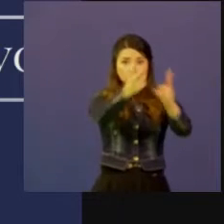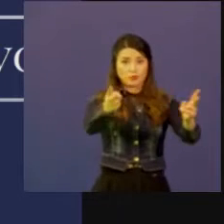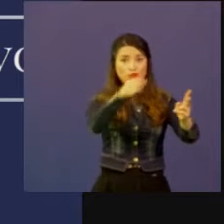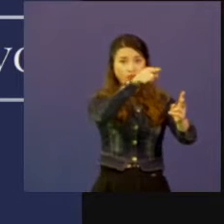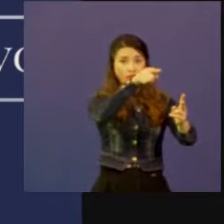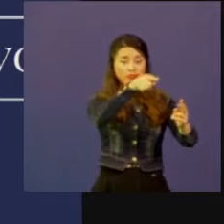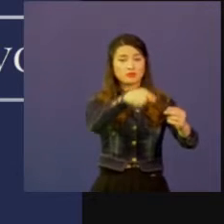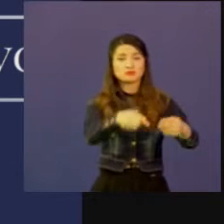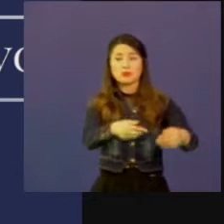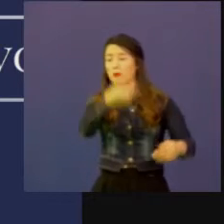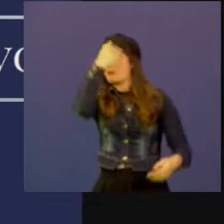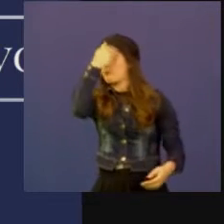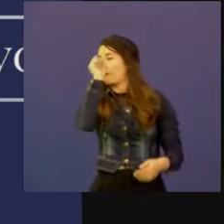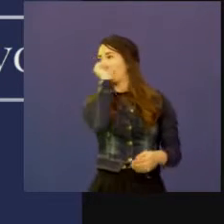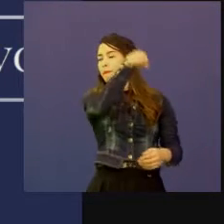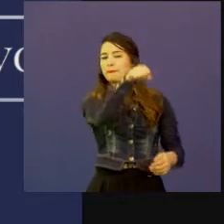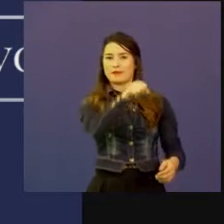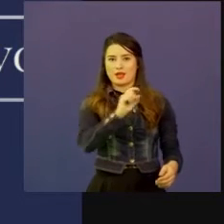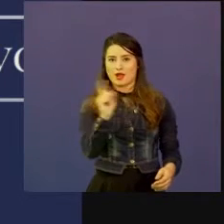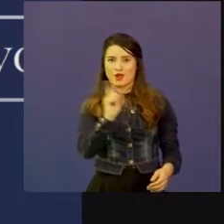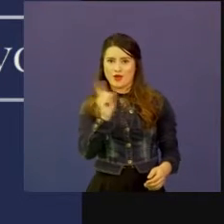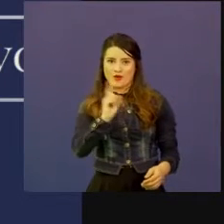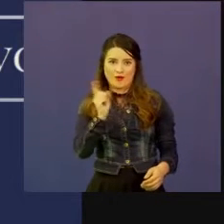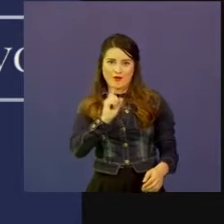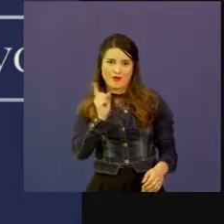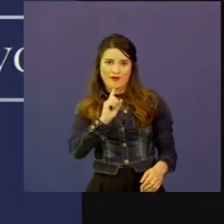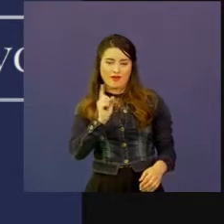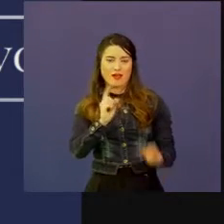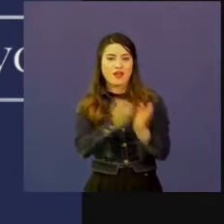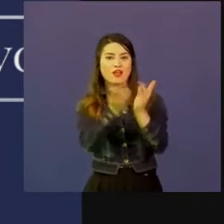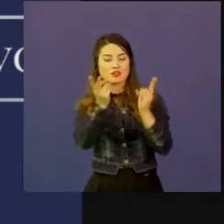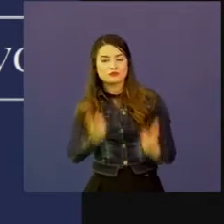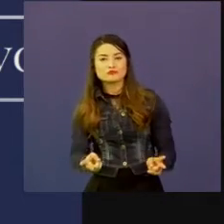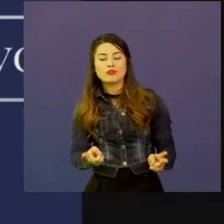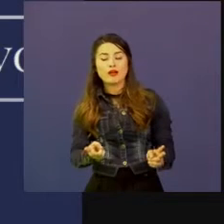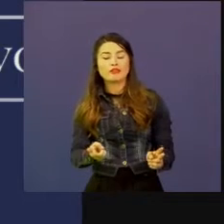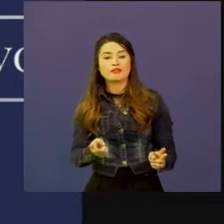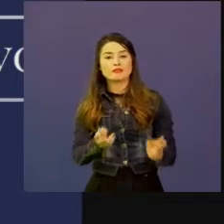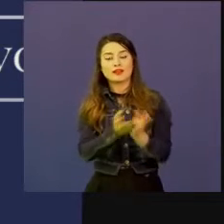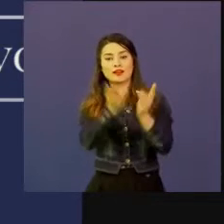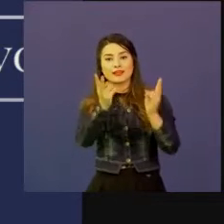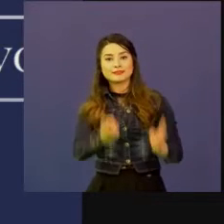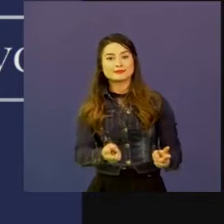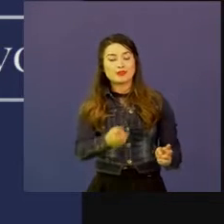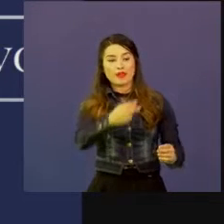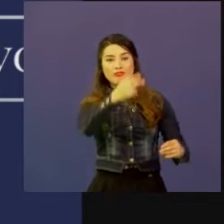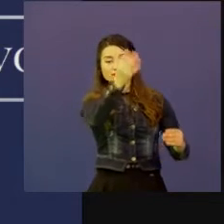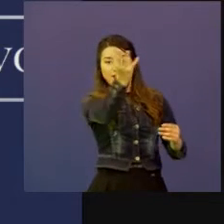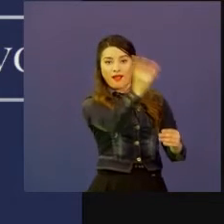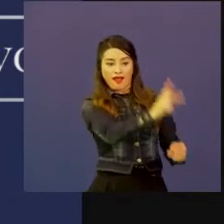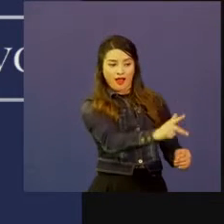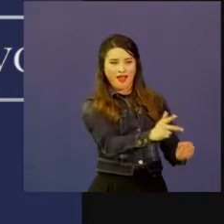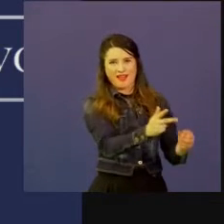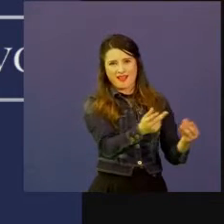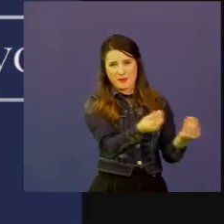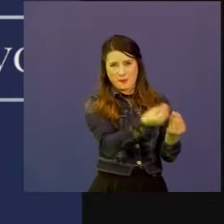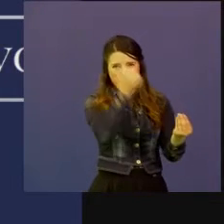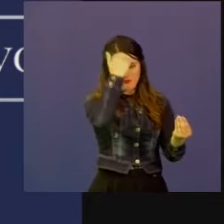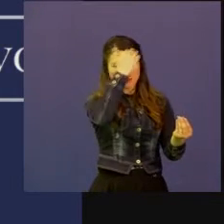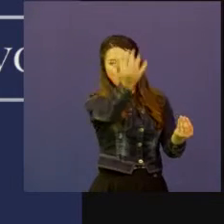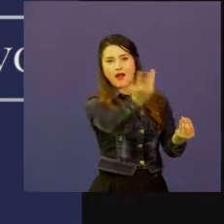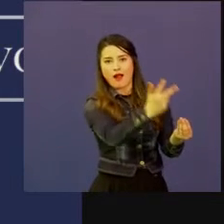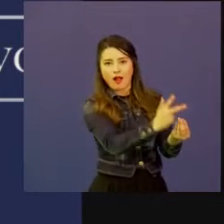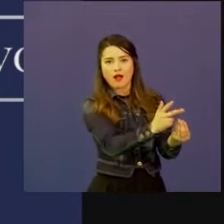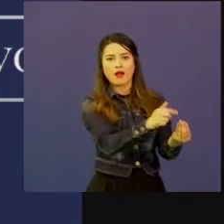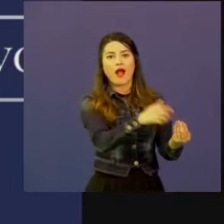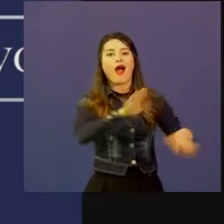de tener el primer prototipo, pero ellos ya nos enviaban mensajes y nos preguntaban, estamos ansiosos por conocer el juego, el profe nos ha comentado, les enviamos